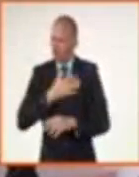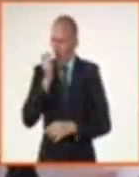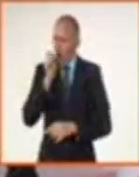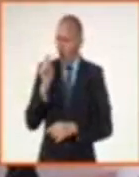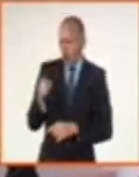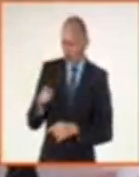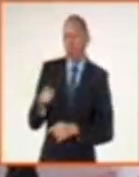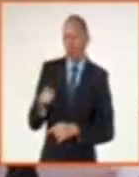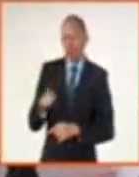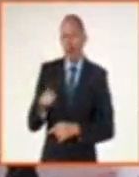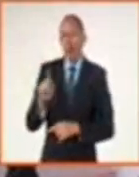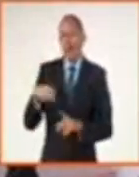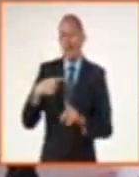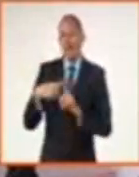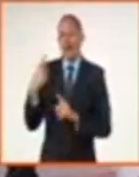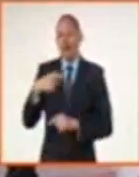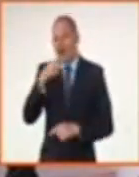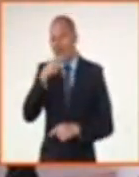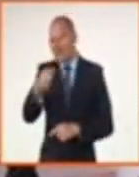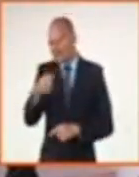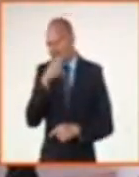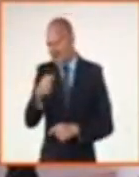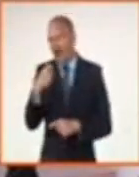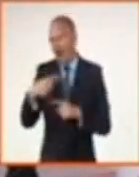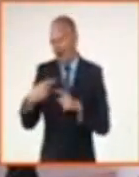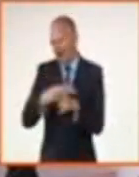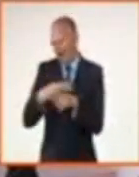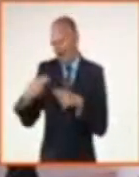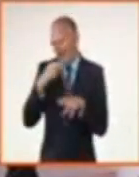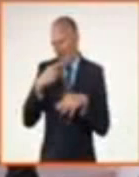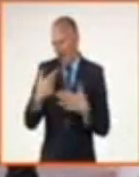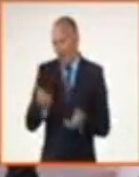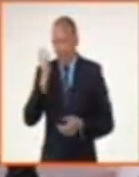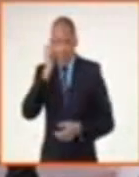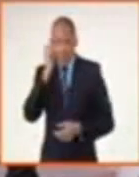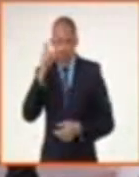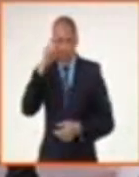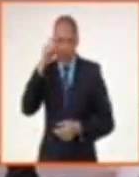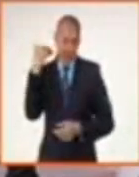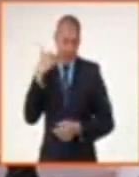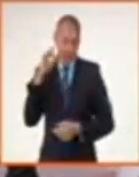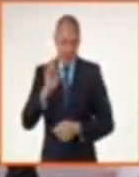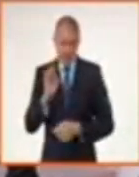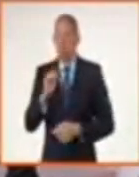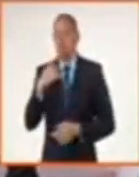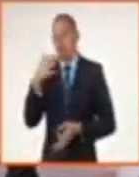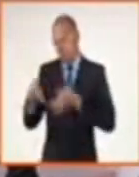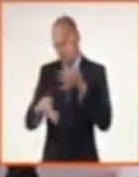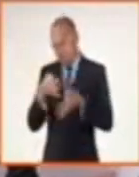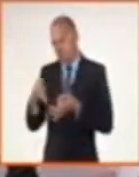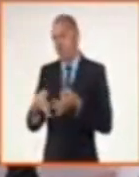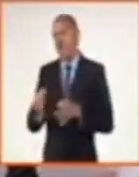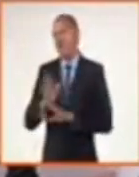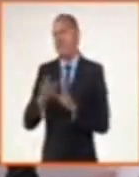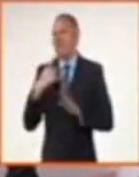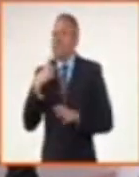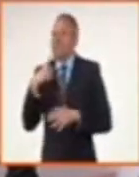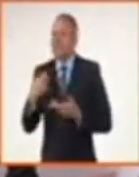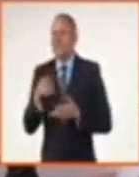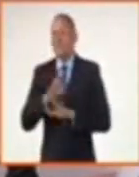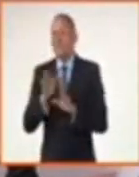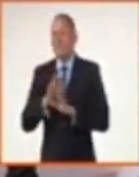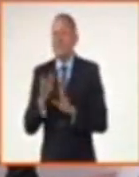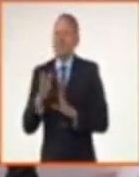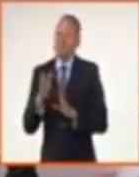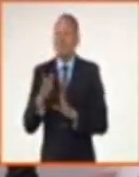de entrevistarlo para un documental que hizo Arlene sobre los entrevistadores de Fidel, los afortunados entrevistadores de Fidel, que